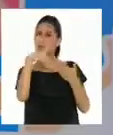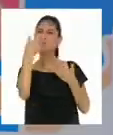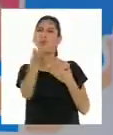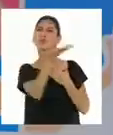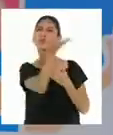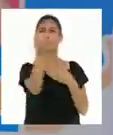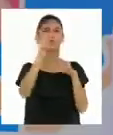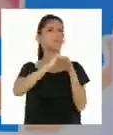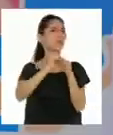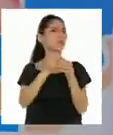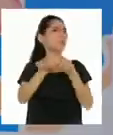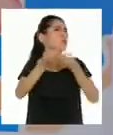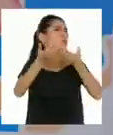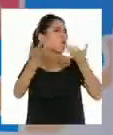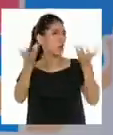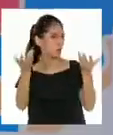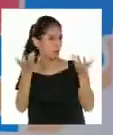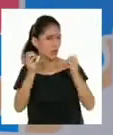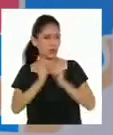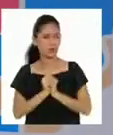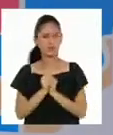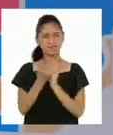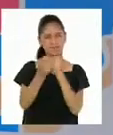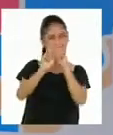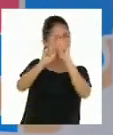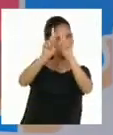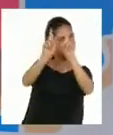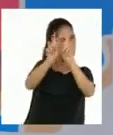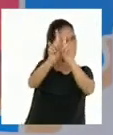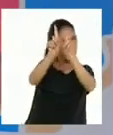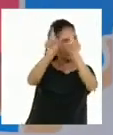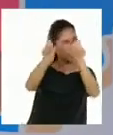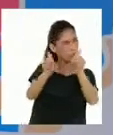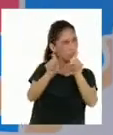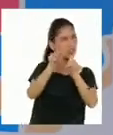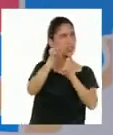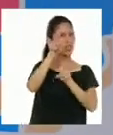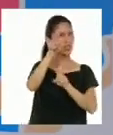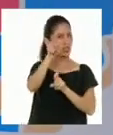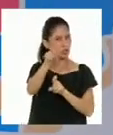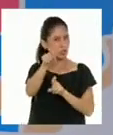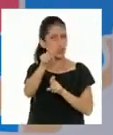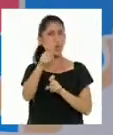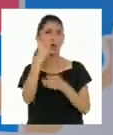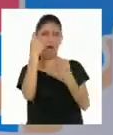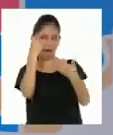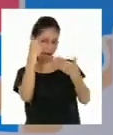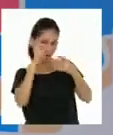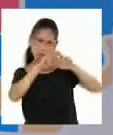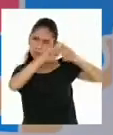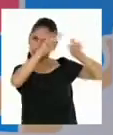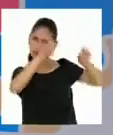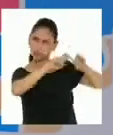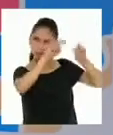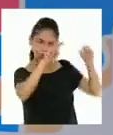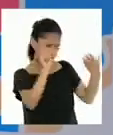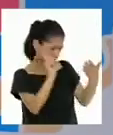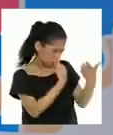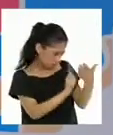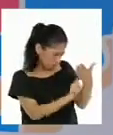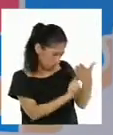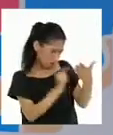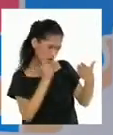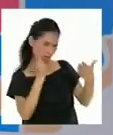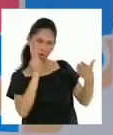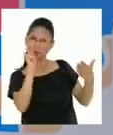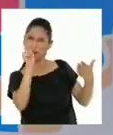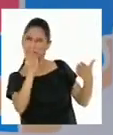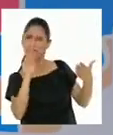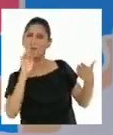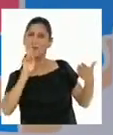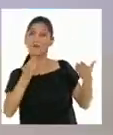¿Qué preguntas o interrogantes creen que pueden resolver con la investigación